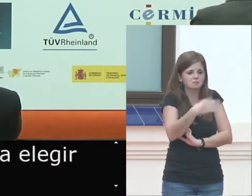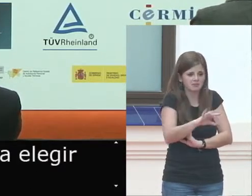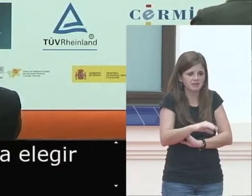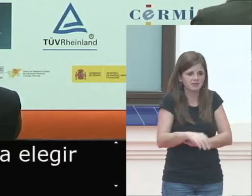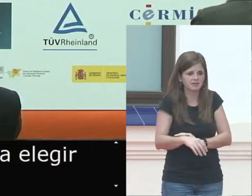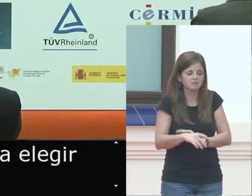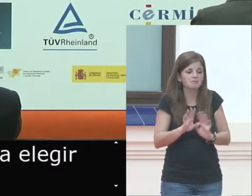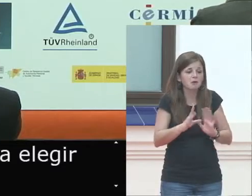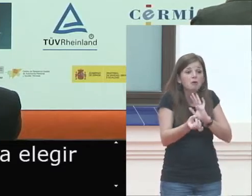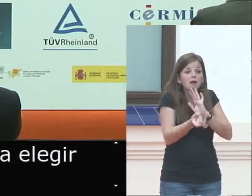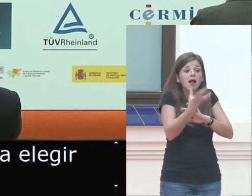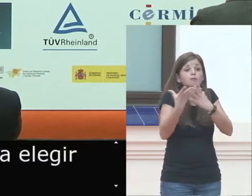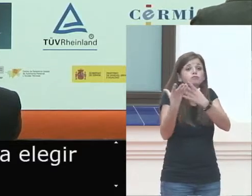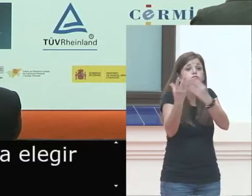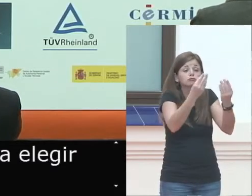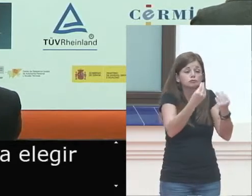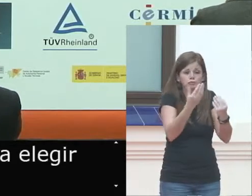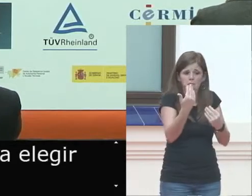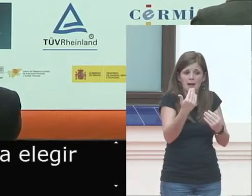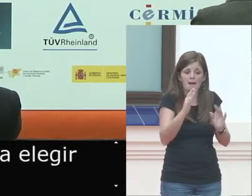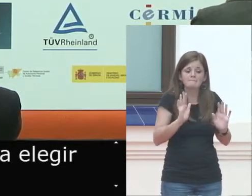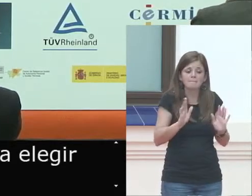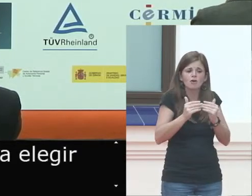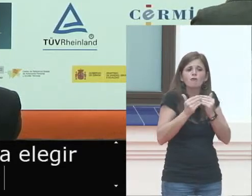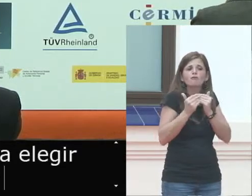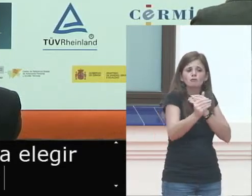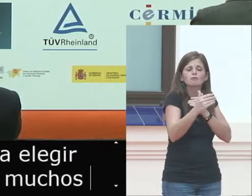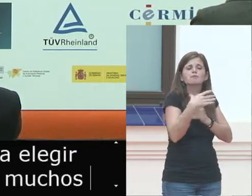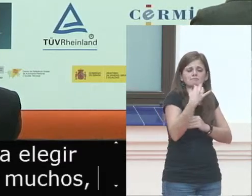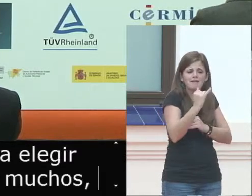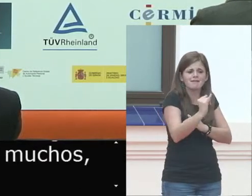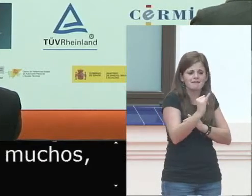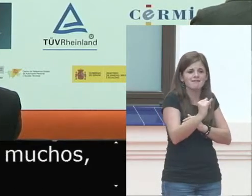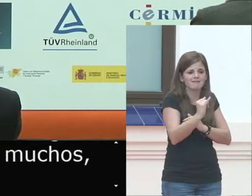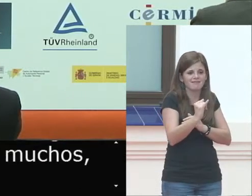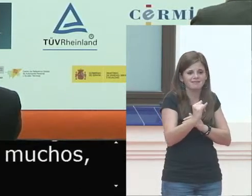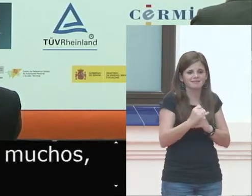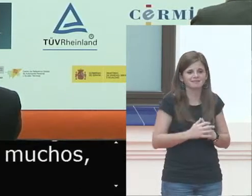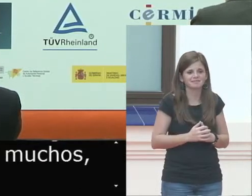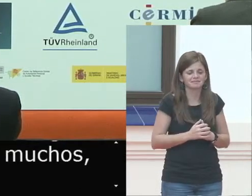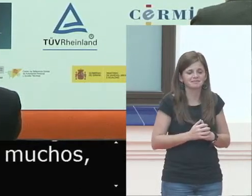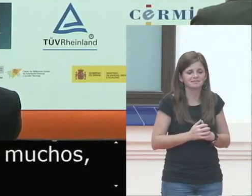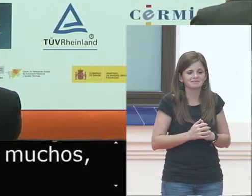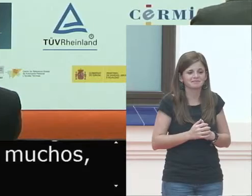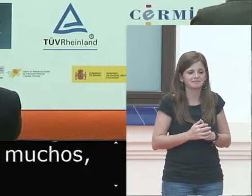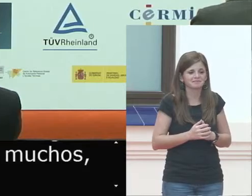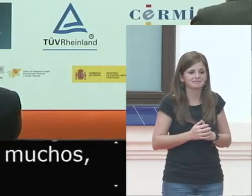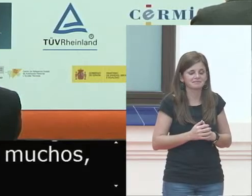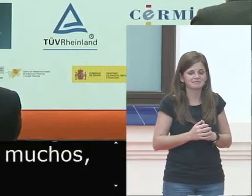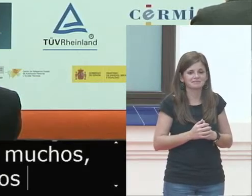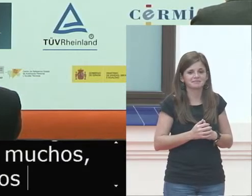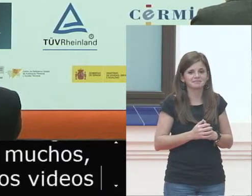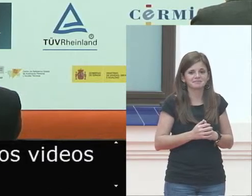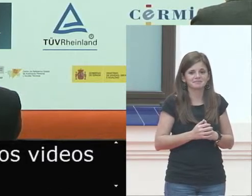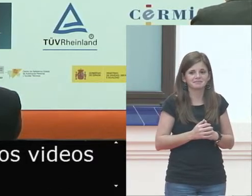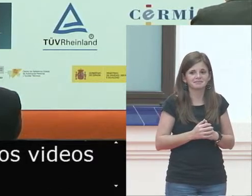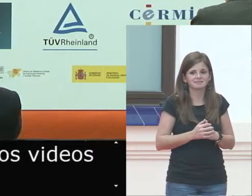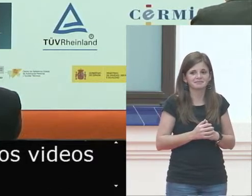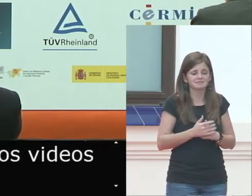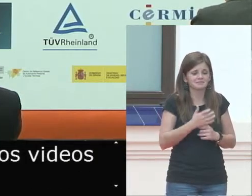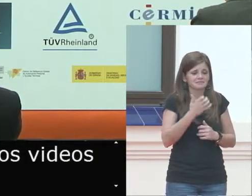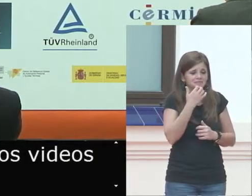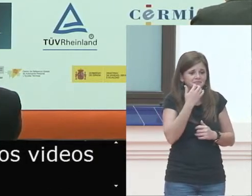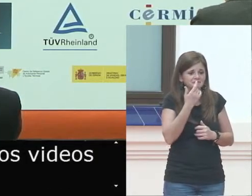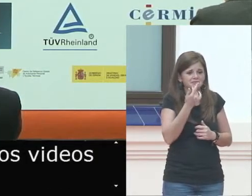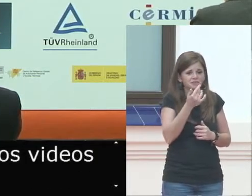muchos, pero seguro que existirá. Existirá en los vídeos que graban el ONU de